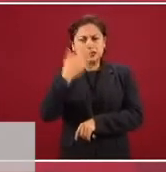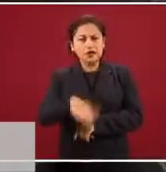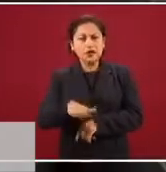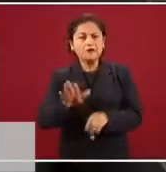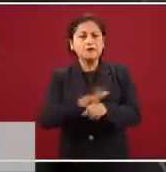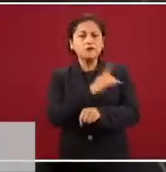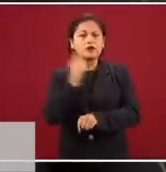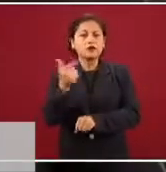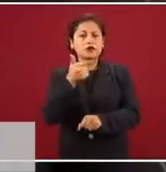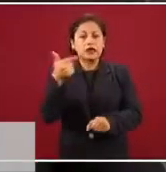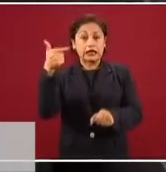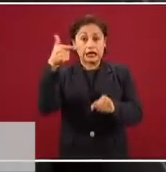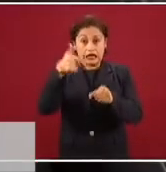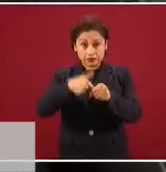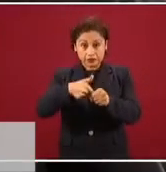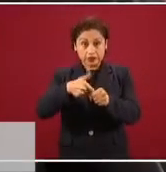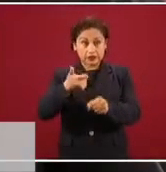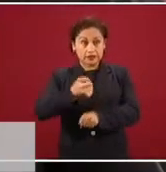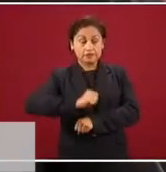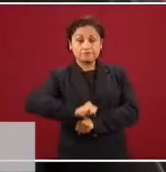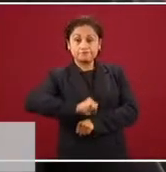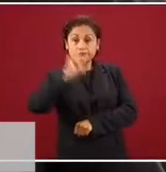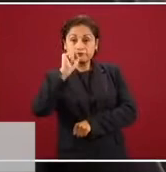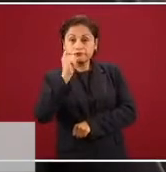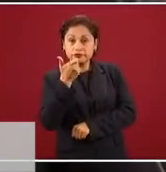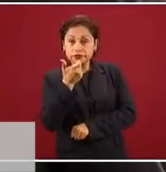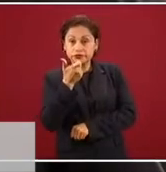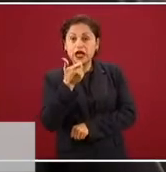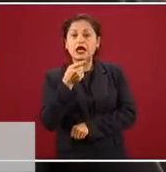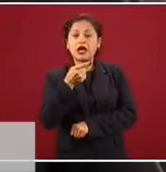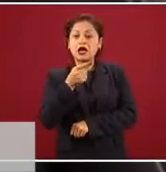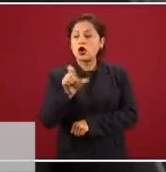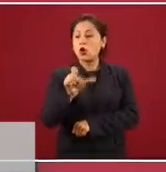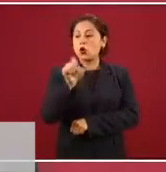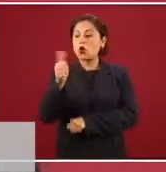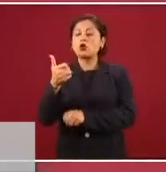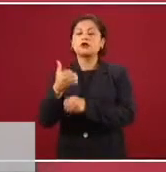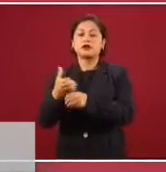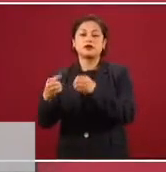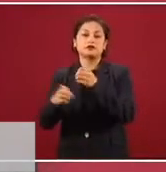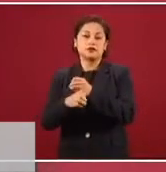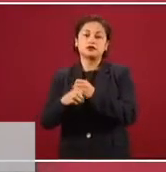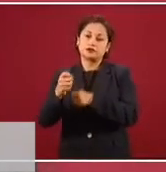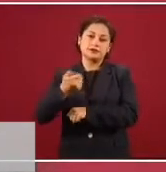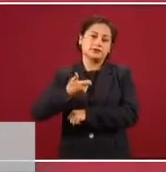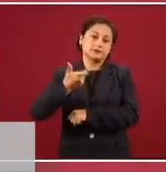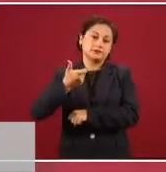El nuevo etiquetado de alimentos se reforzará con una campaña de información al consumidor.